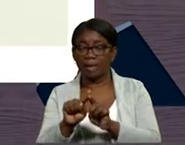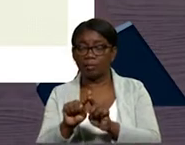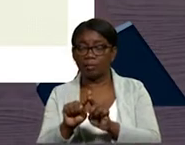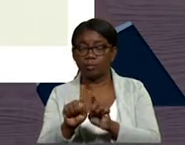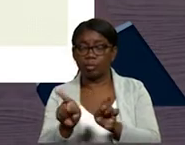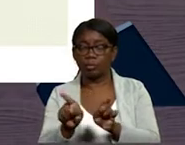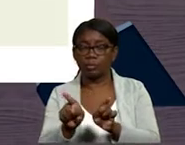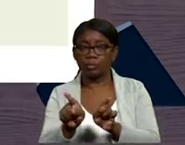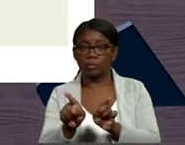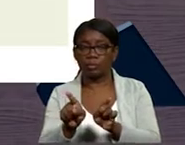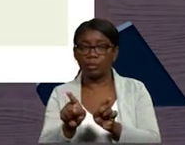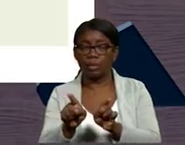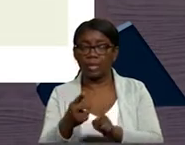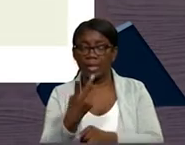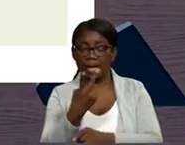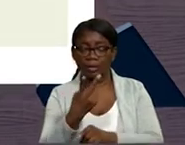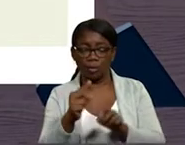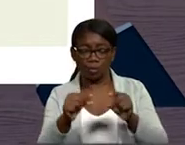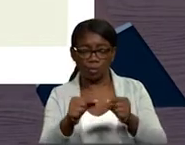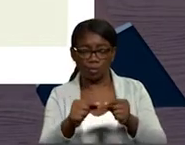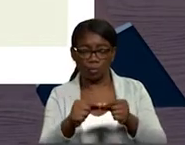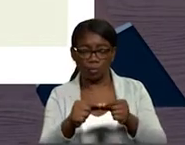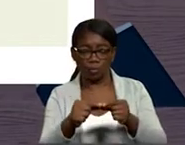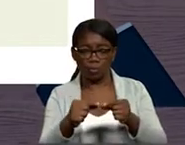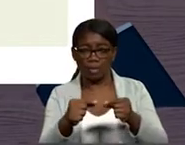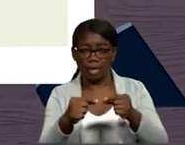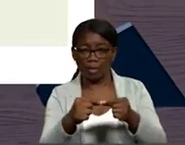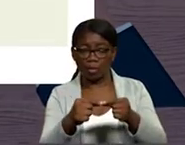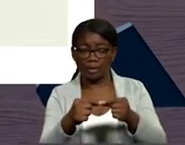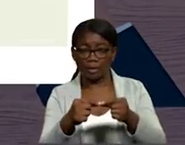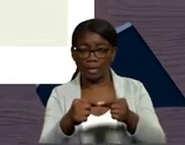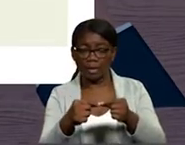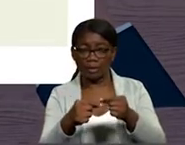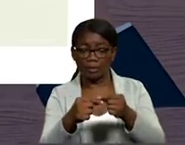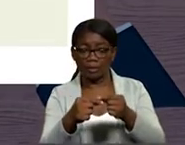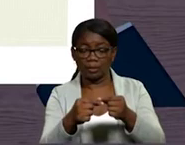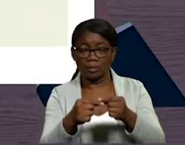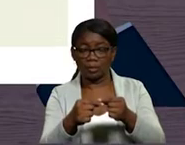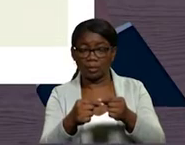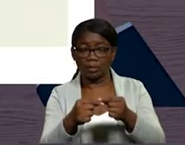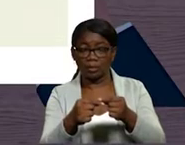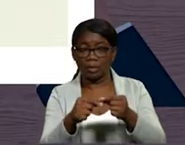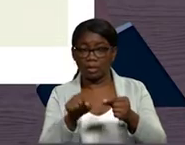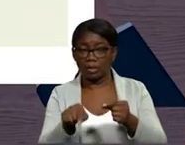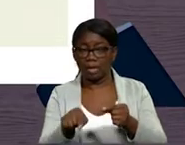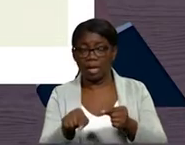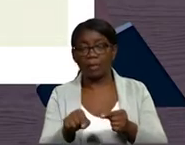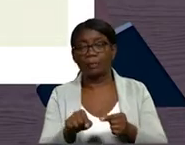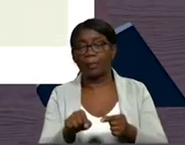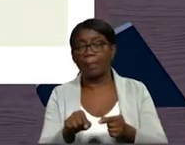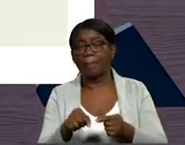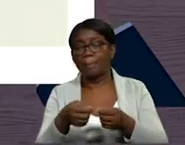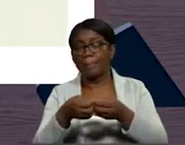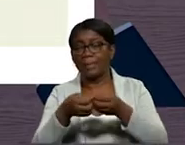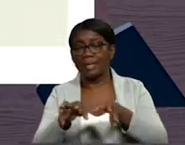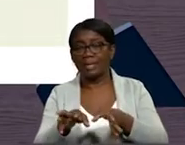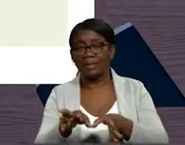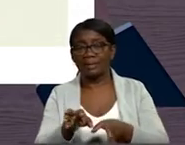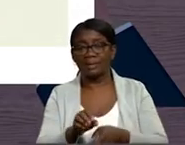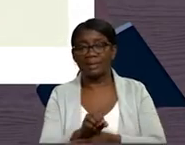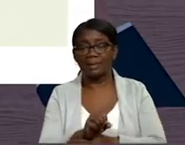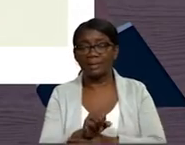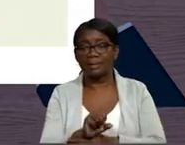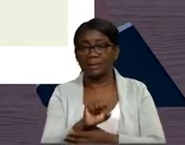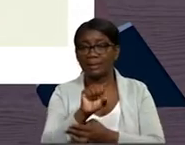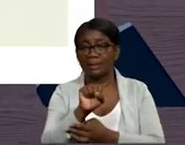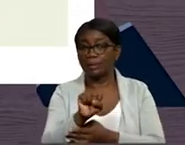Y automáticamente las dos placas están conectadas. Y entonces ya pierde el efecto de semiconductor. Entonces está en corto,